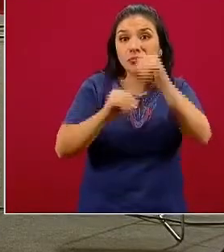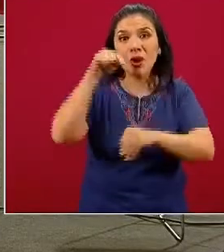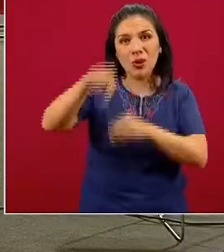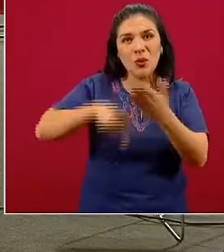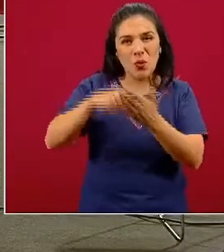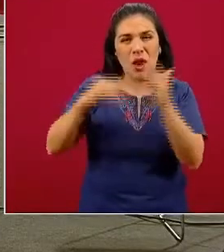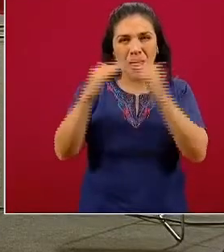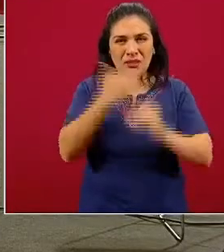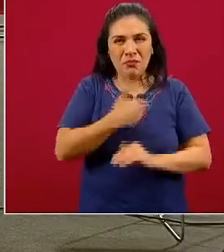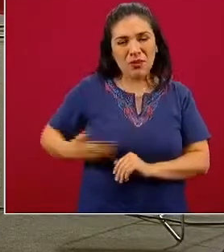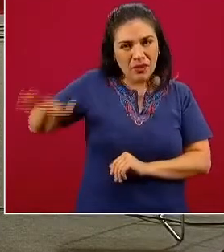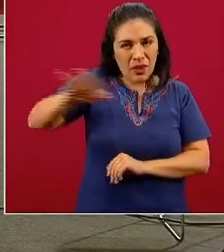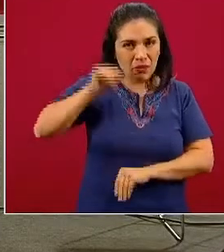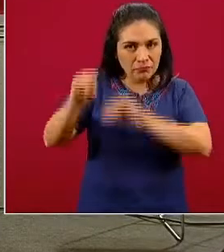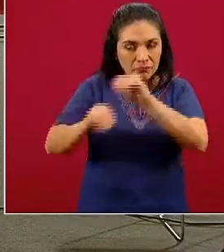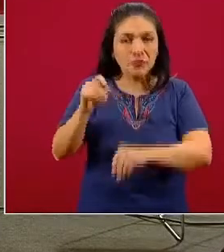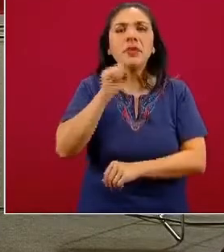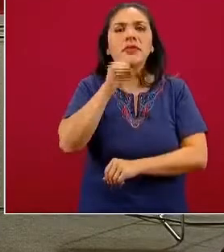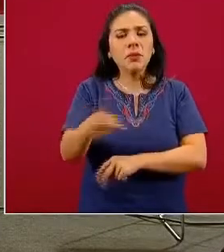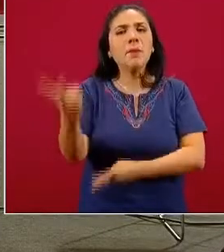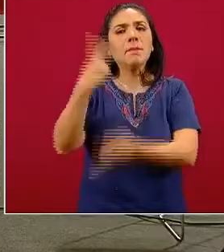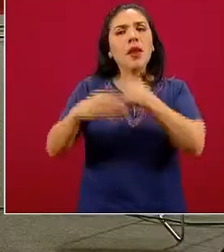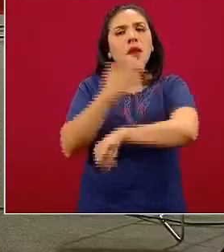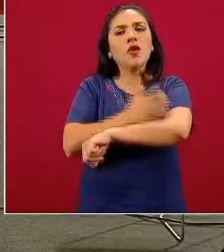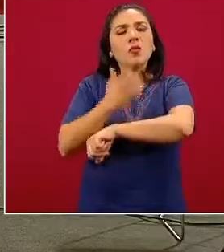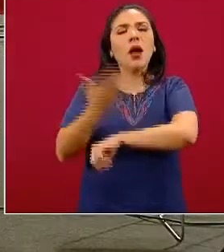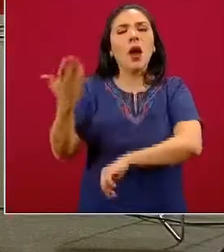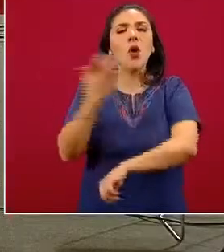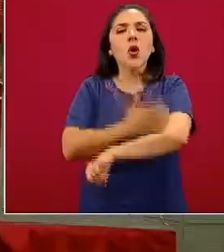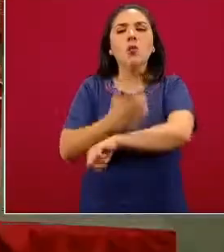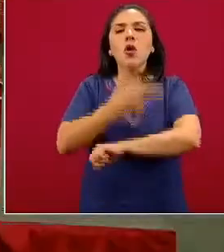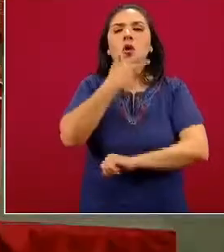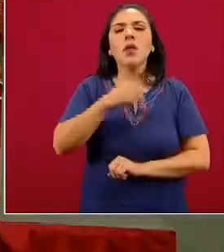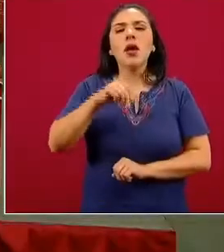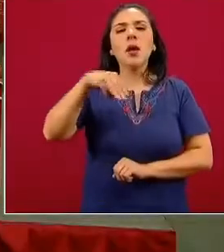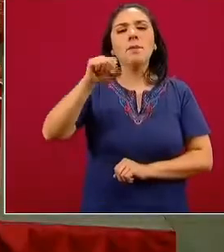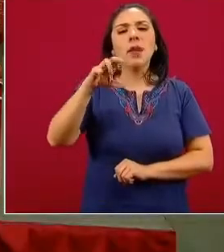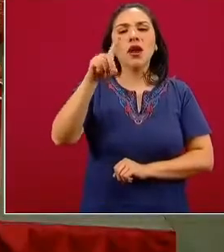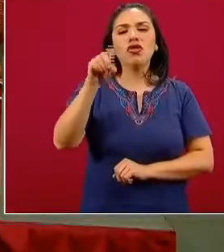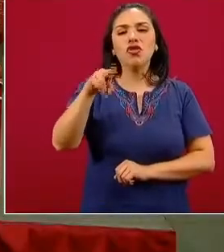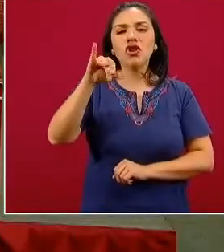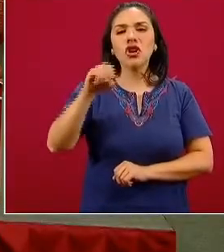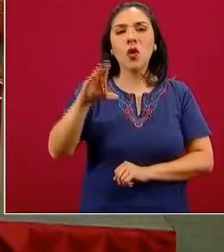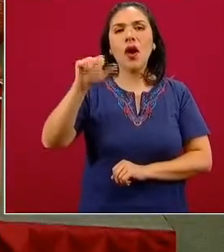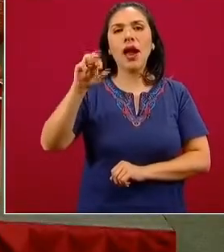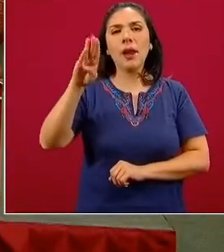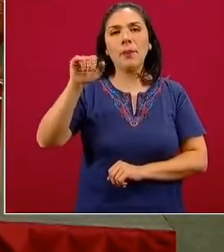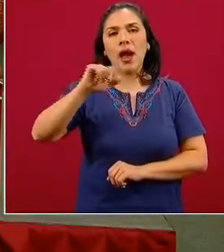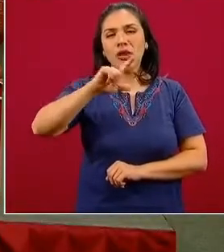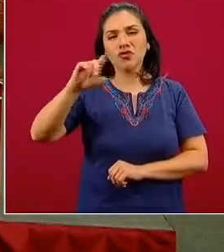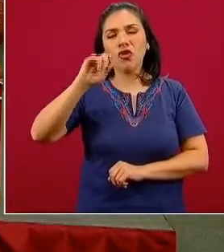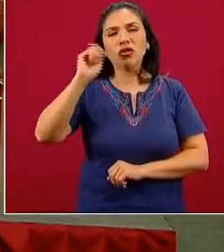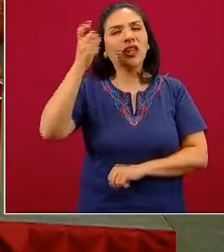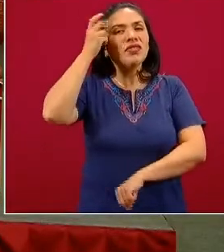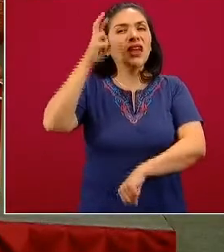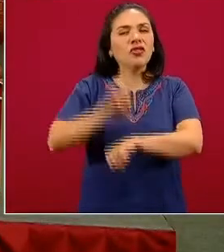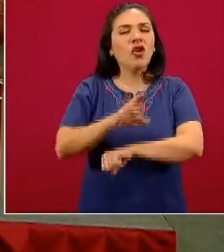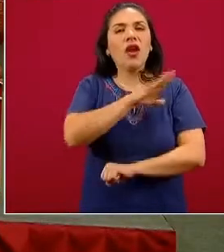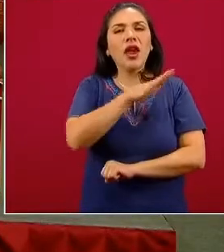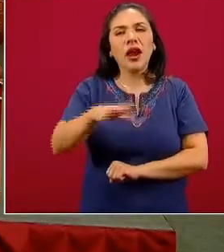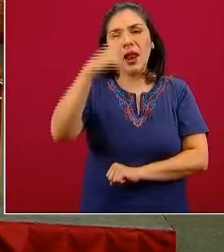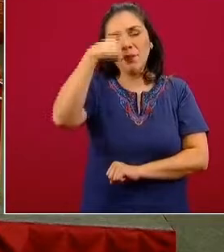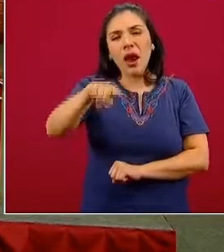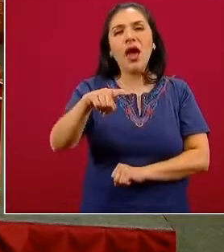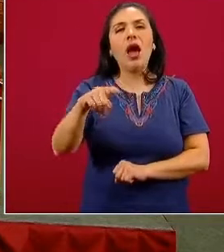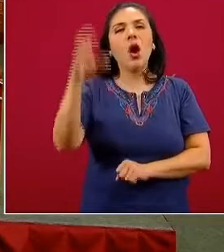Palacio Nacional. Nos acompaña también nuestro querido compañero Madronio Carballo Manuel, director general de Culturas Populares, Indígenas y